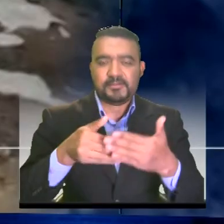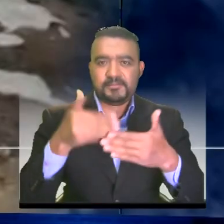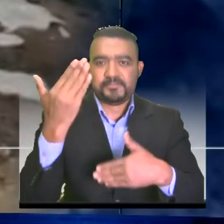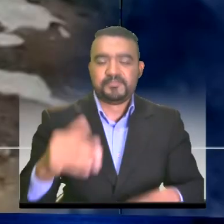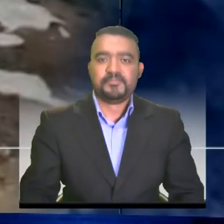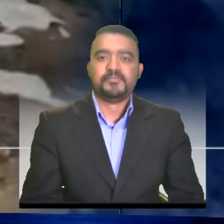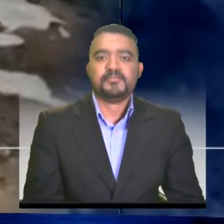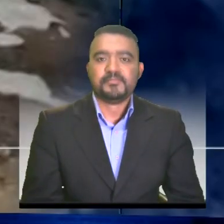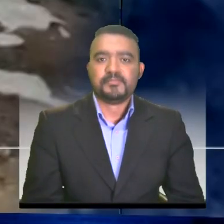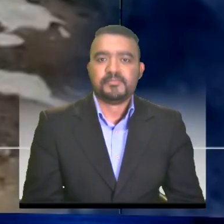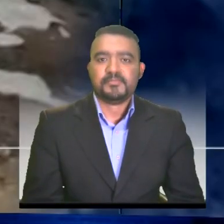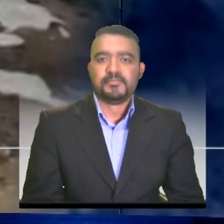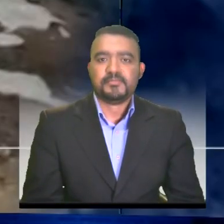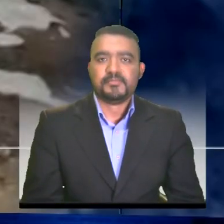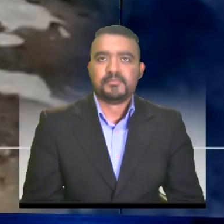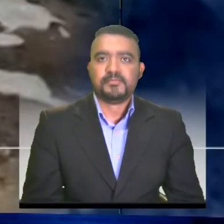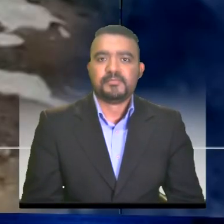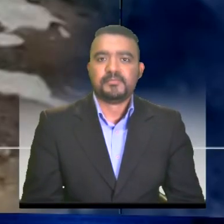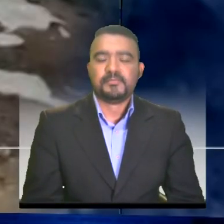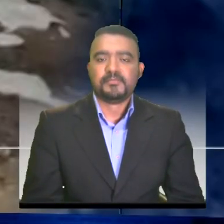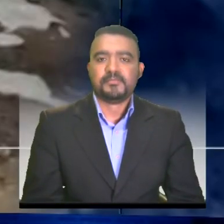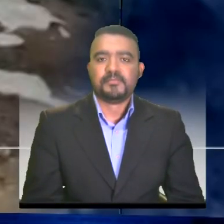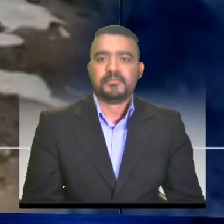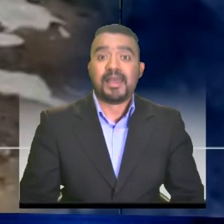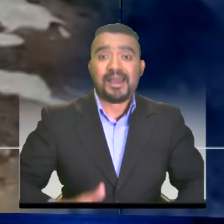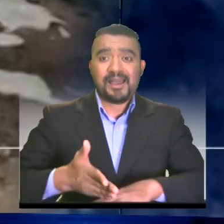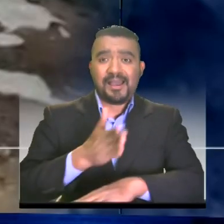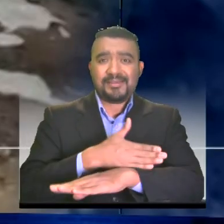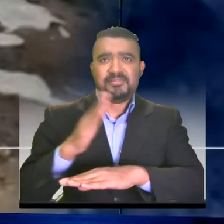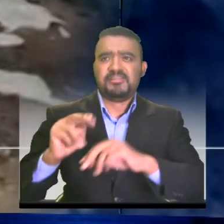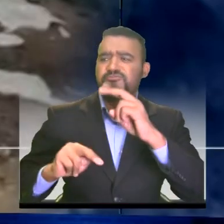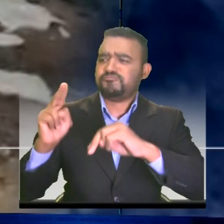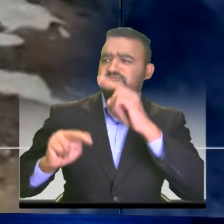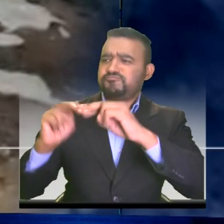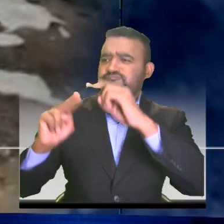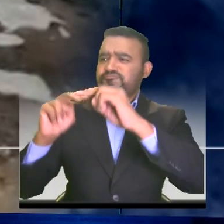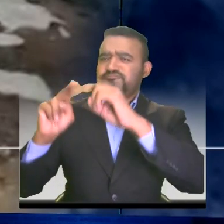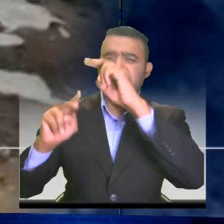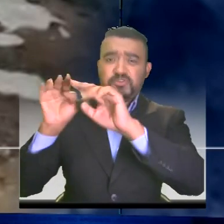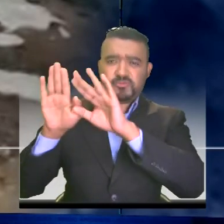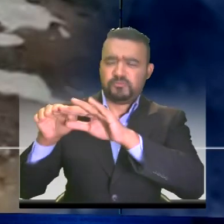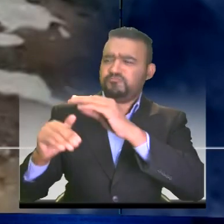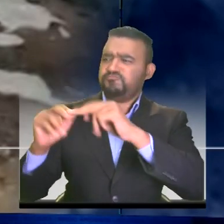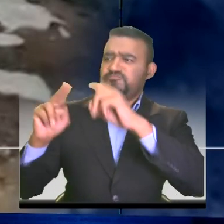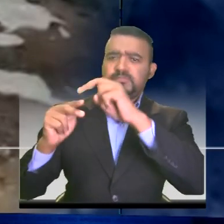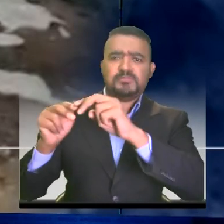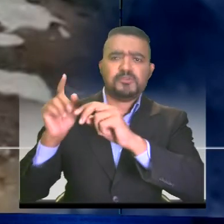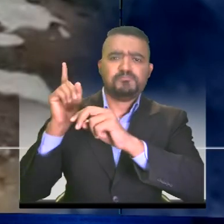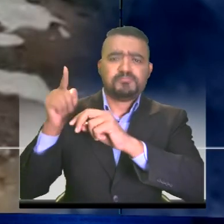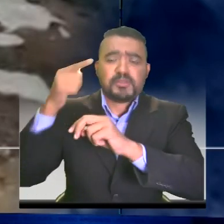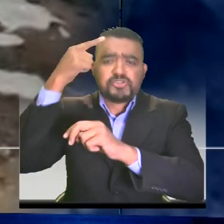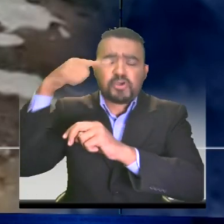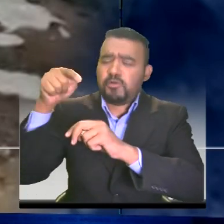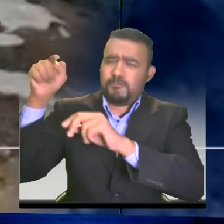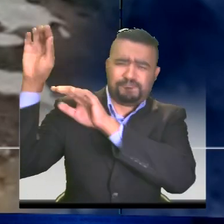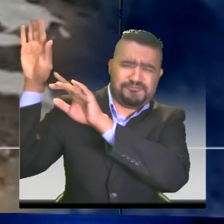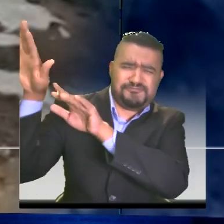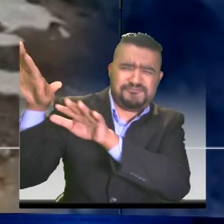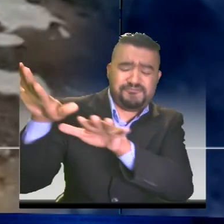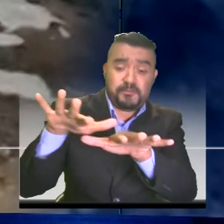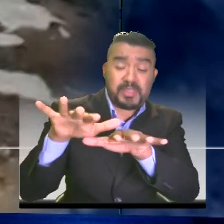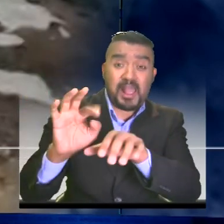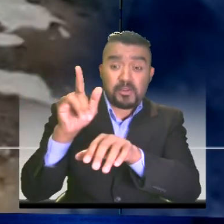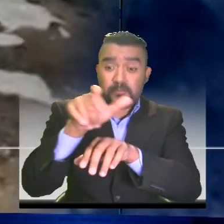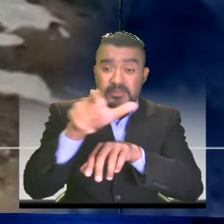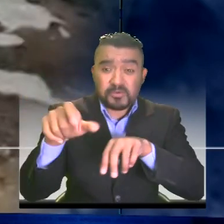un deslizamiento en uno de los taludes en construcción del proyecto Pacífico 1 se presentó en las últimas horas. Por fortuna, ninguna persona